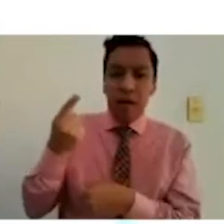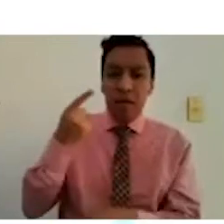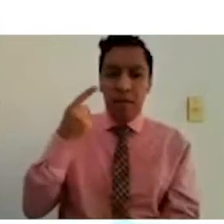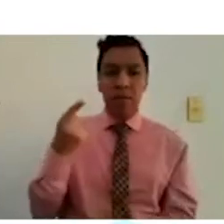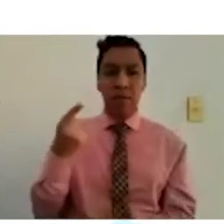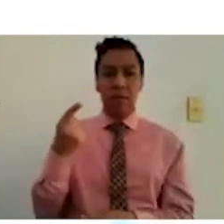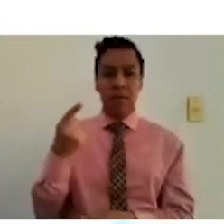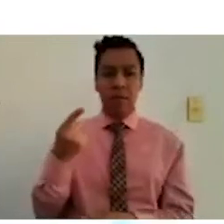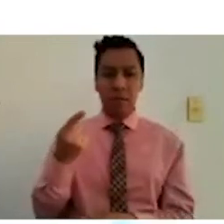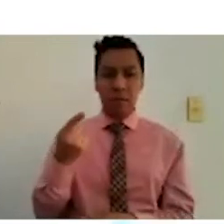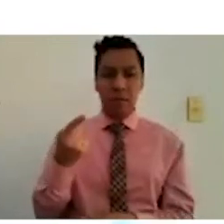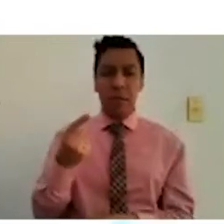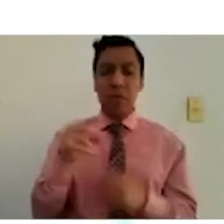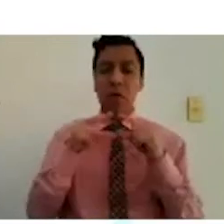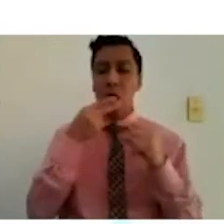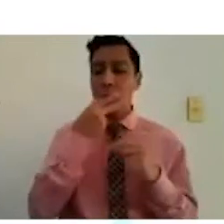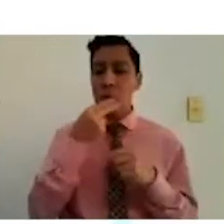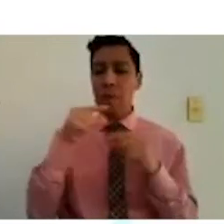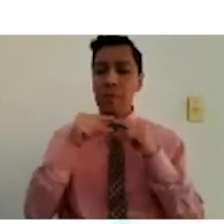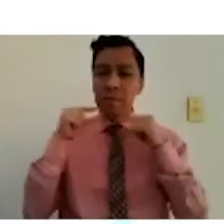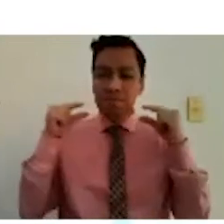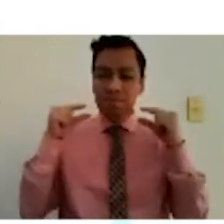¿Pero qué está usted haciendo, padre?